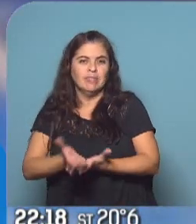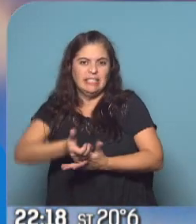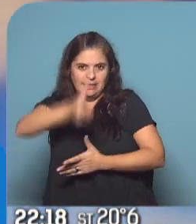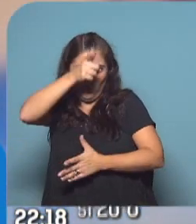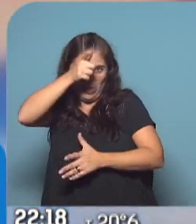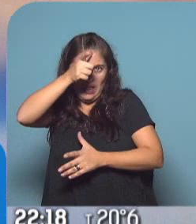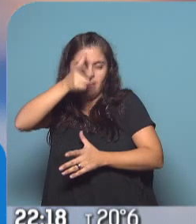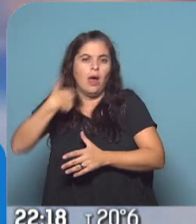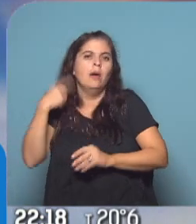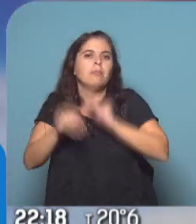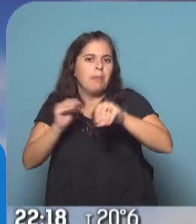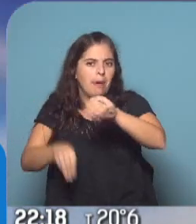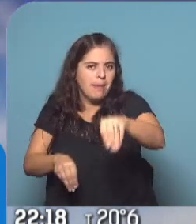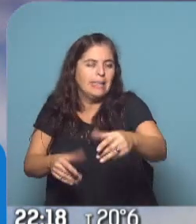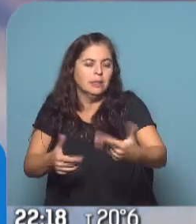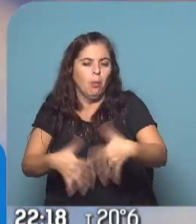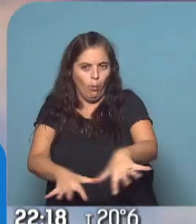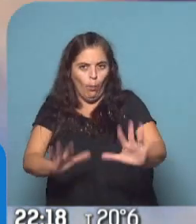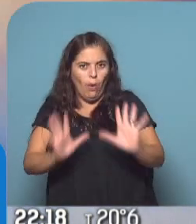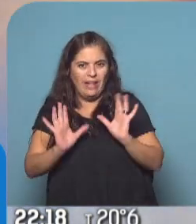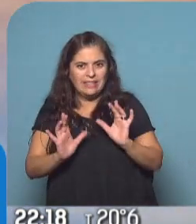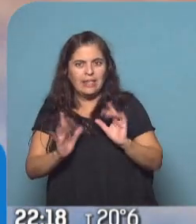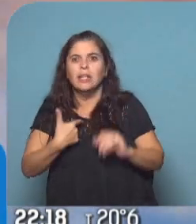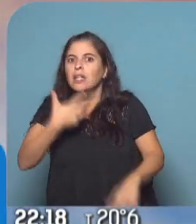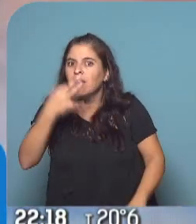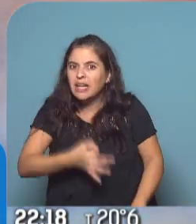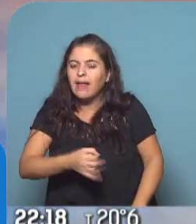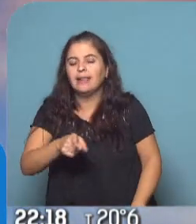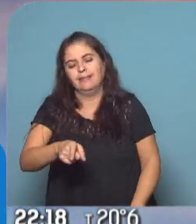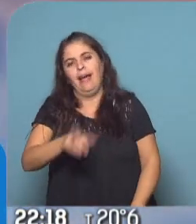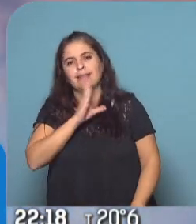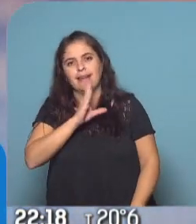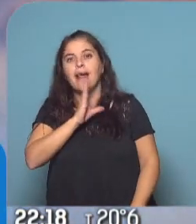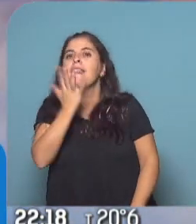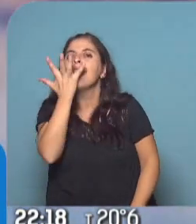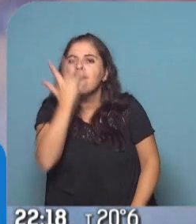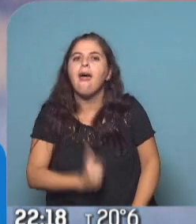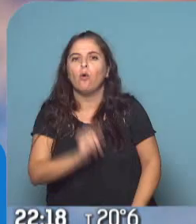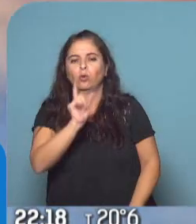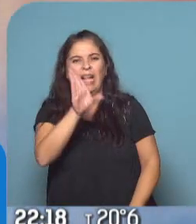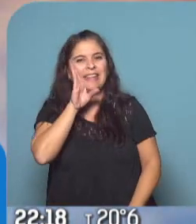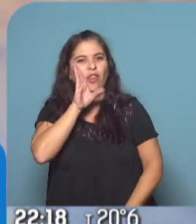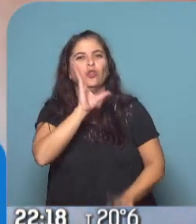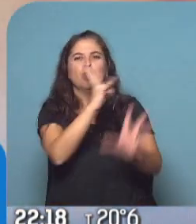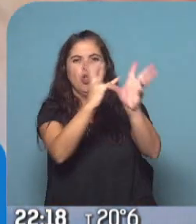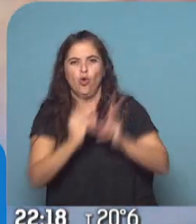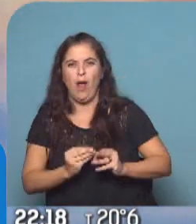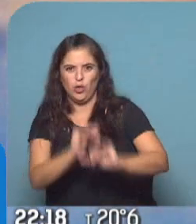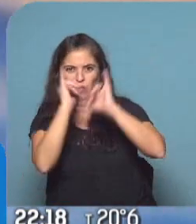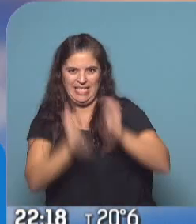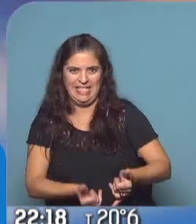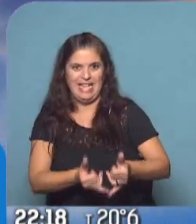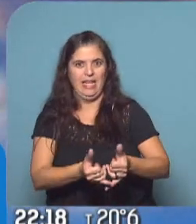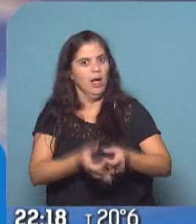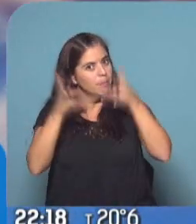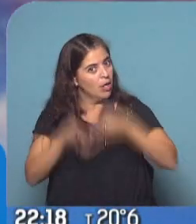locos. Pero yo creo que a Israel le gustaría que Estados Unidos le haga los mandados, pero tampoco le gustaría meterse en la guerra, porque meterse en la guerra es que cerrar